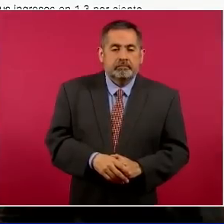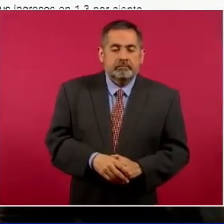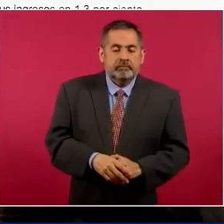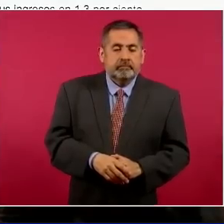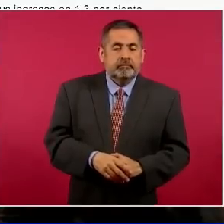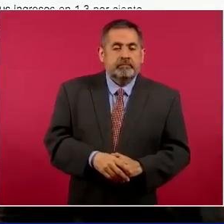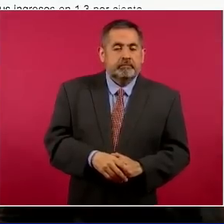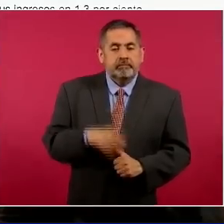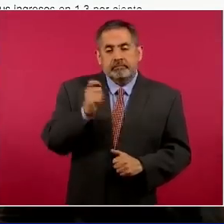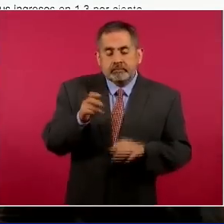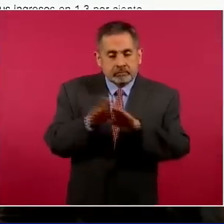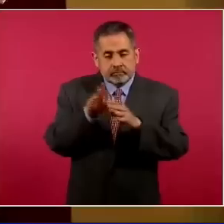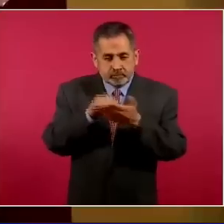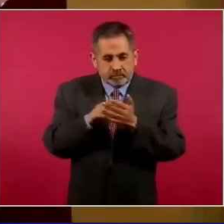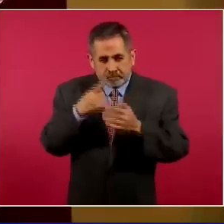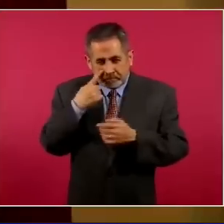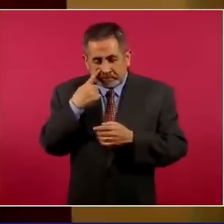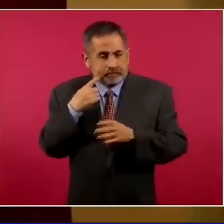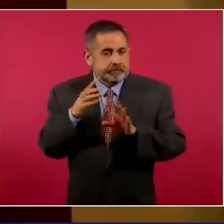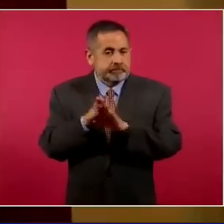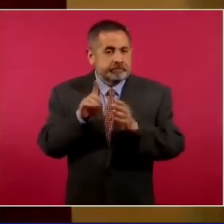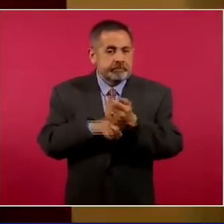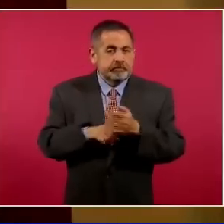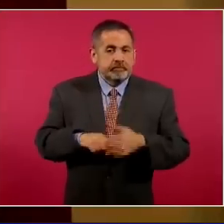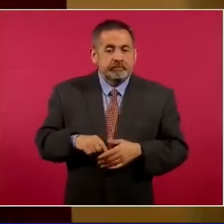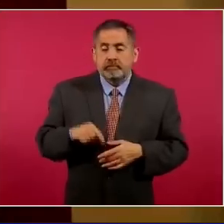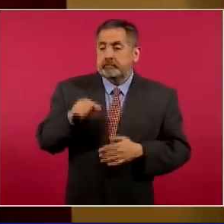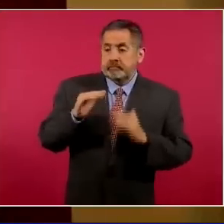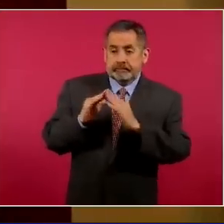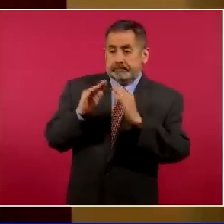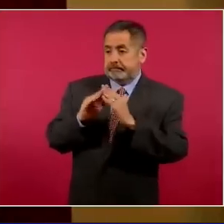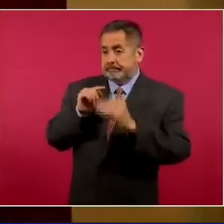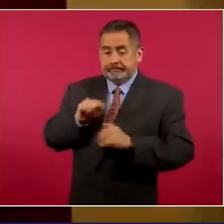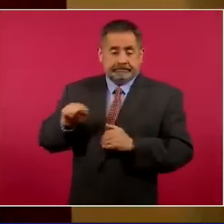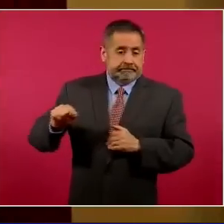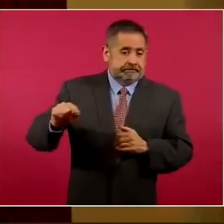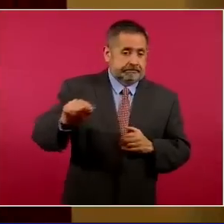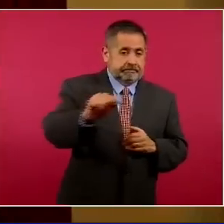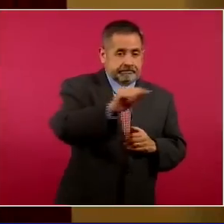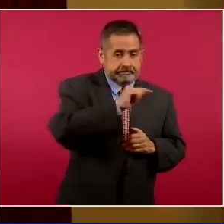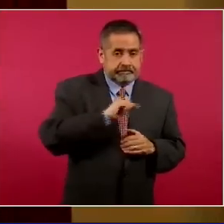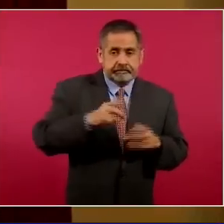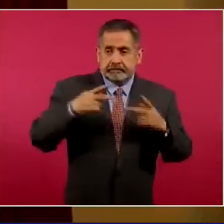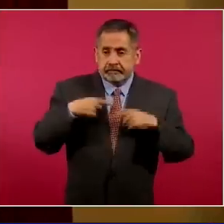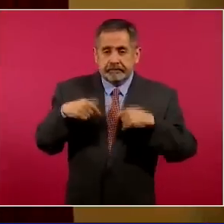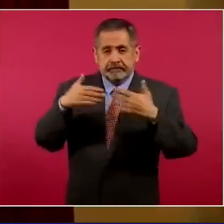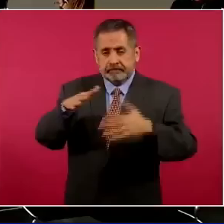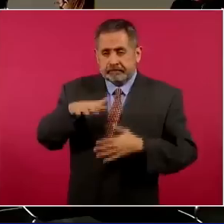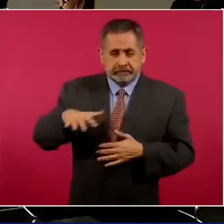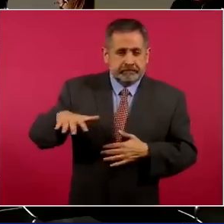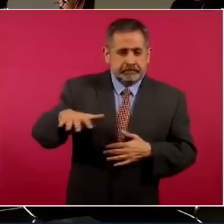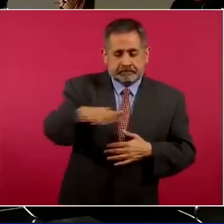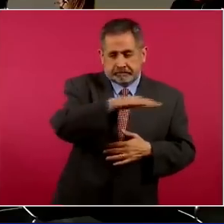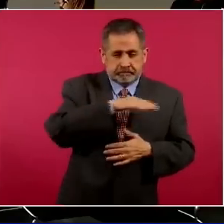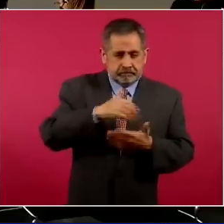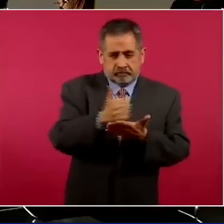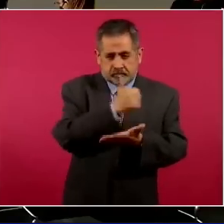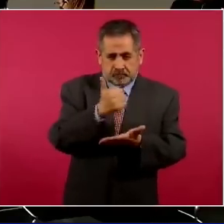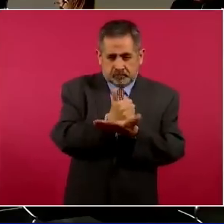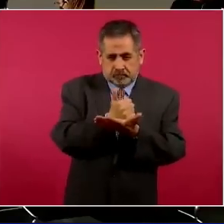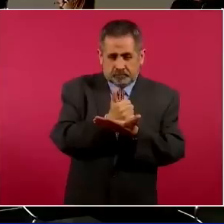Esto se confirma porque mientras que los hogares del medio urbano perdían por la